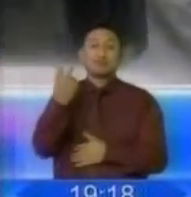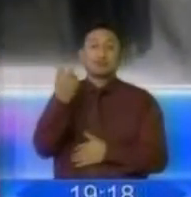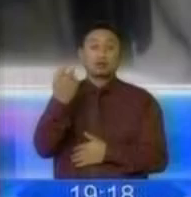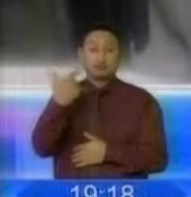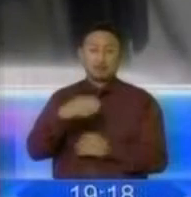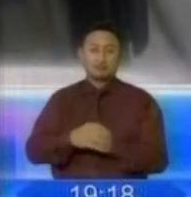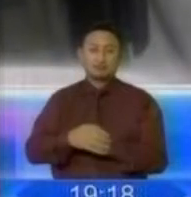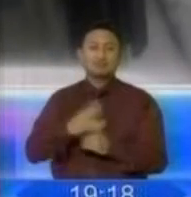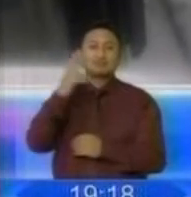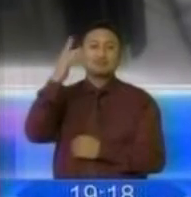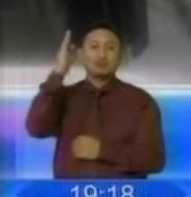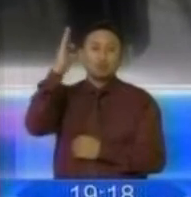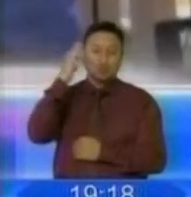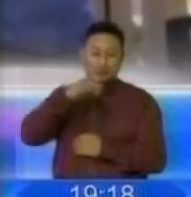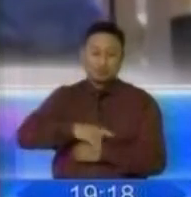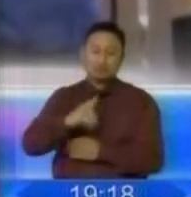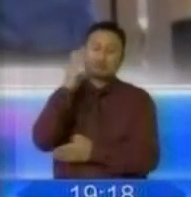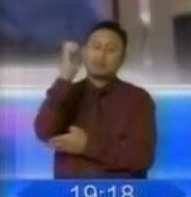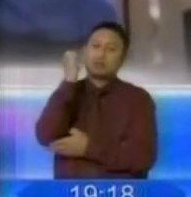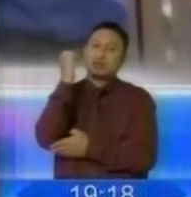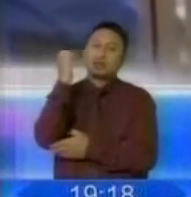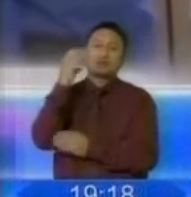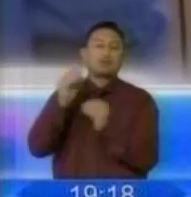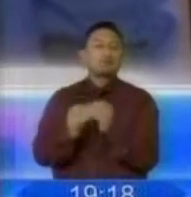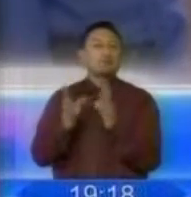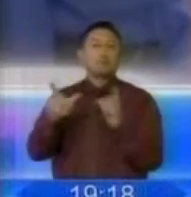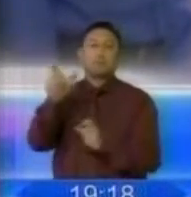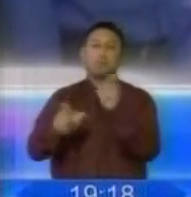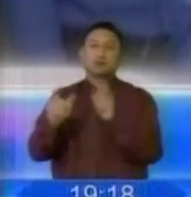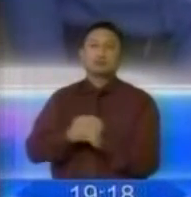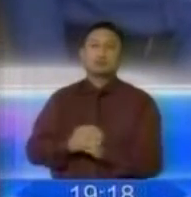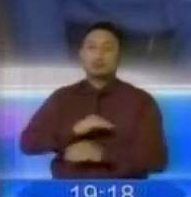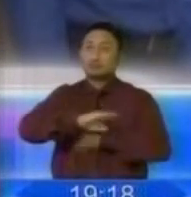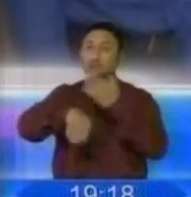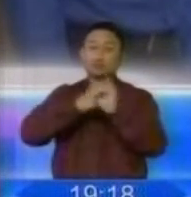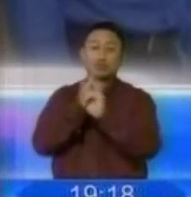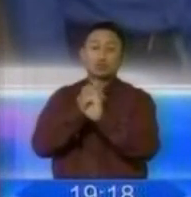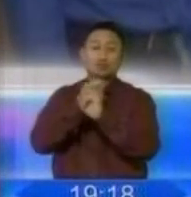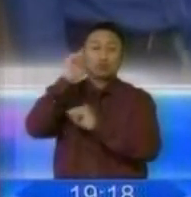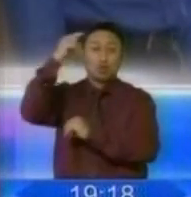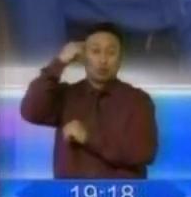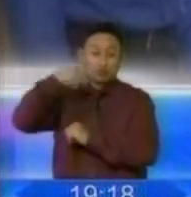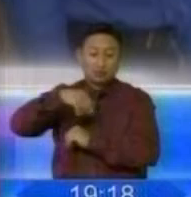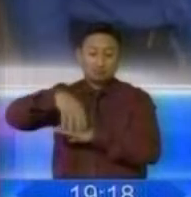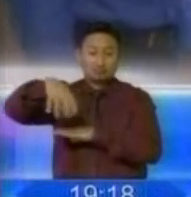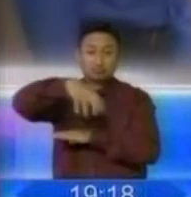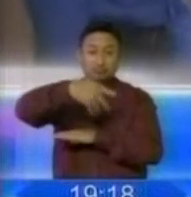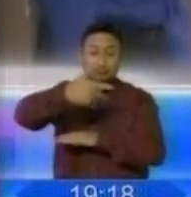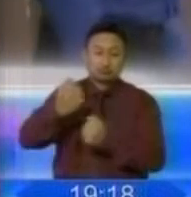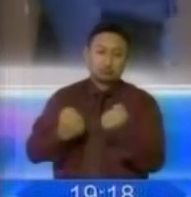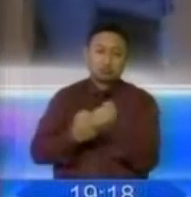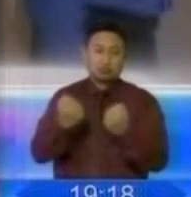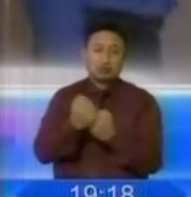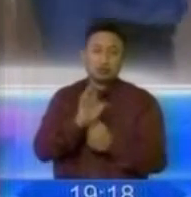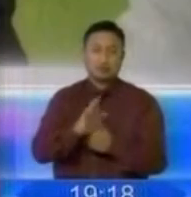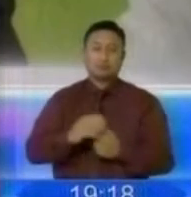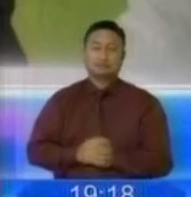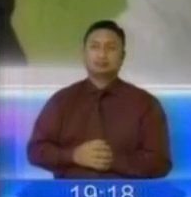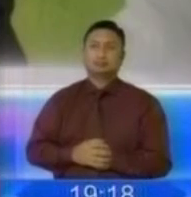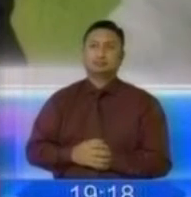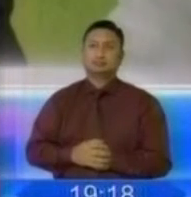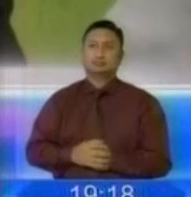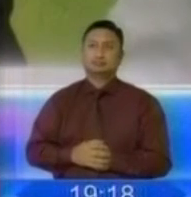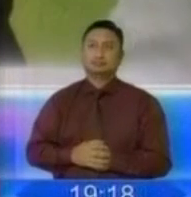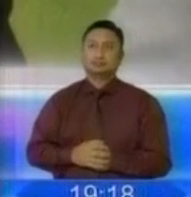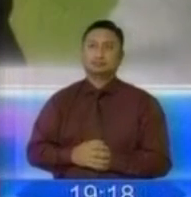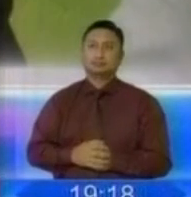declaró a la provincia del Carchi en emergencia de movilidad humana. Todas las instituciones gubernamentales y cantonales se suman a esta declaratoria. Hemos